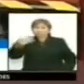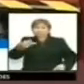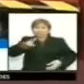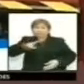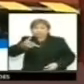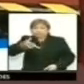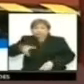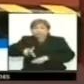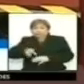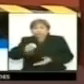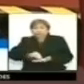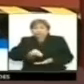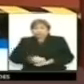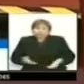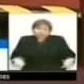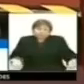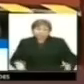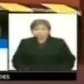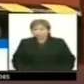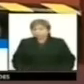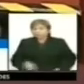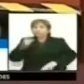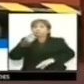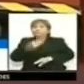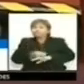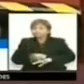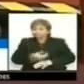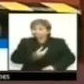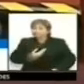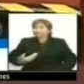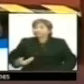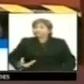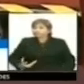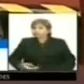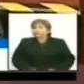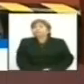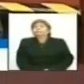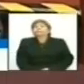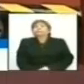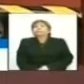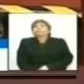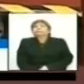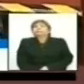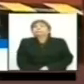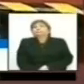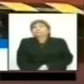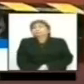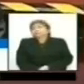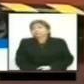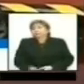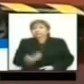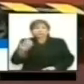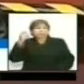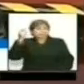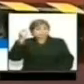doble o el triple del número de veces, en las interpelaciones que habían durante el gobierno de Alan García, aquí está Jorge, no